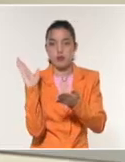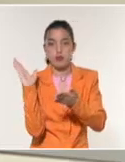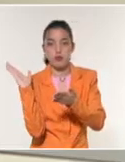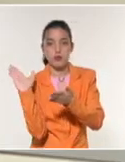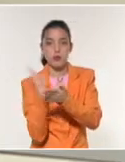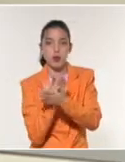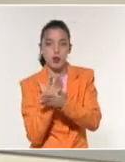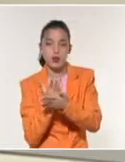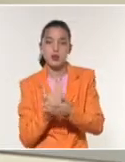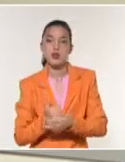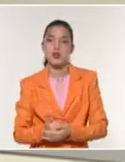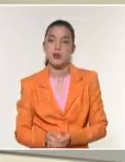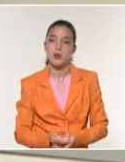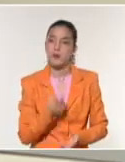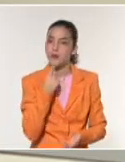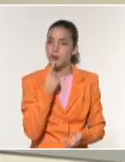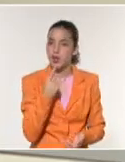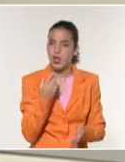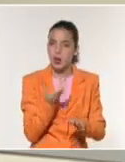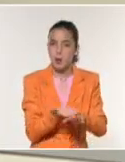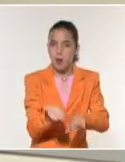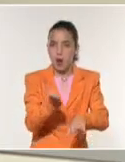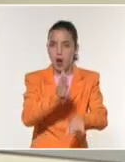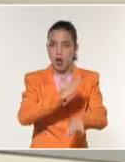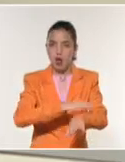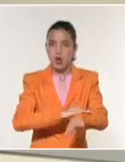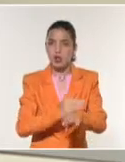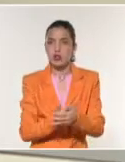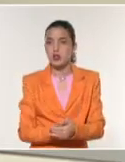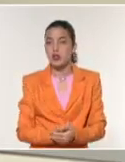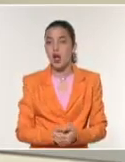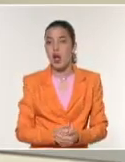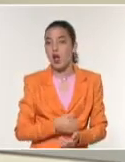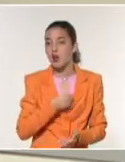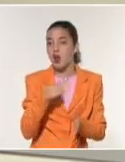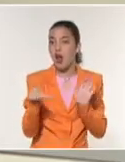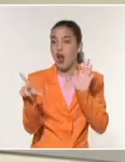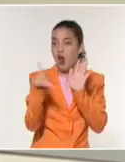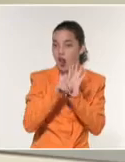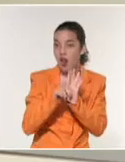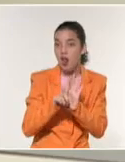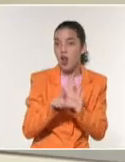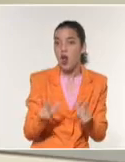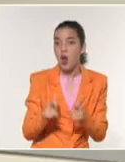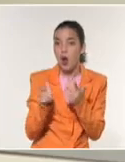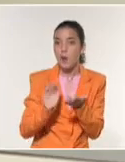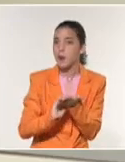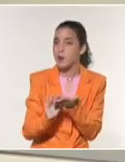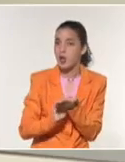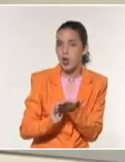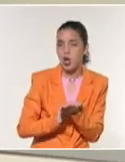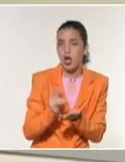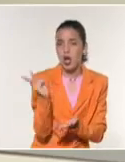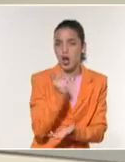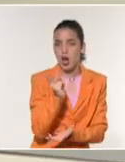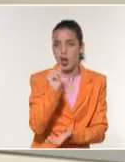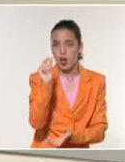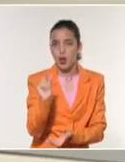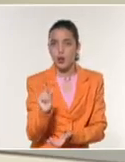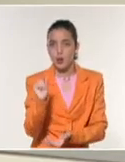porque como dijimos anteriormente, están muy bien establecidas los incumplimientos que estas dos personas